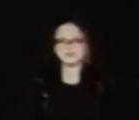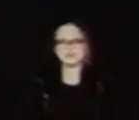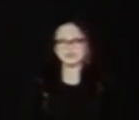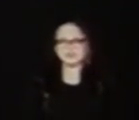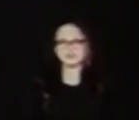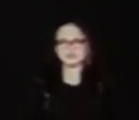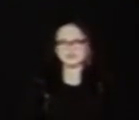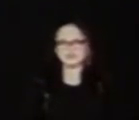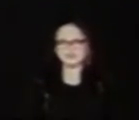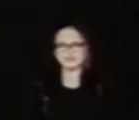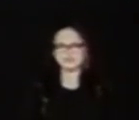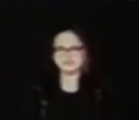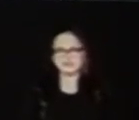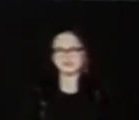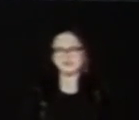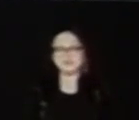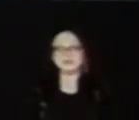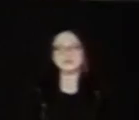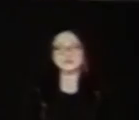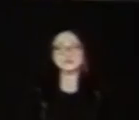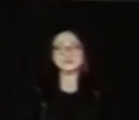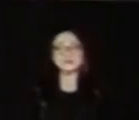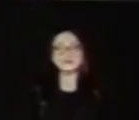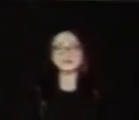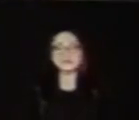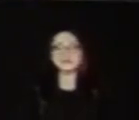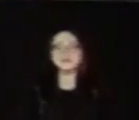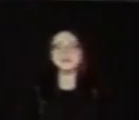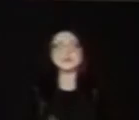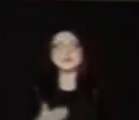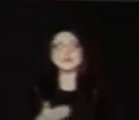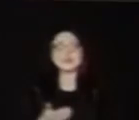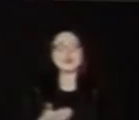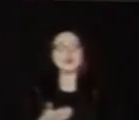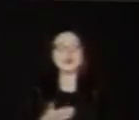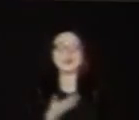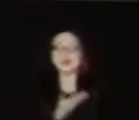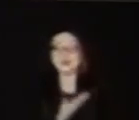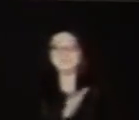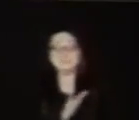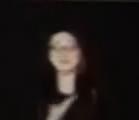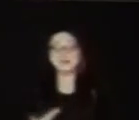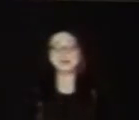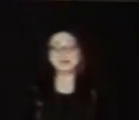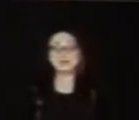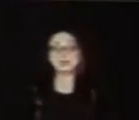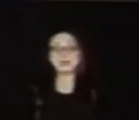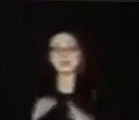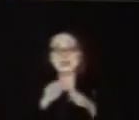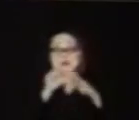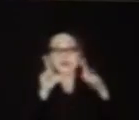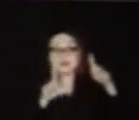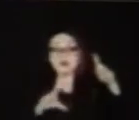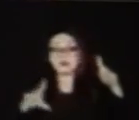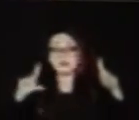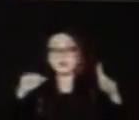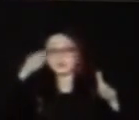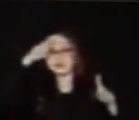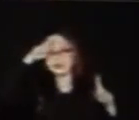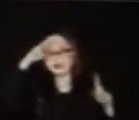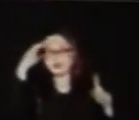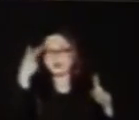Estados Unidos